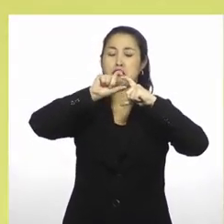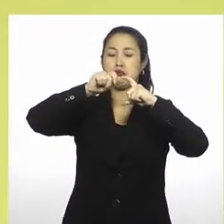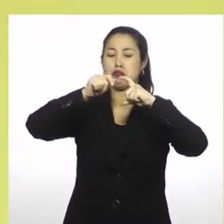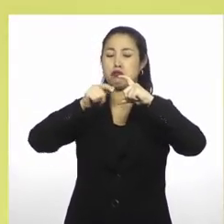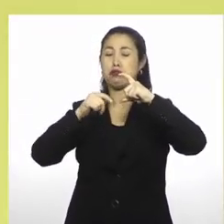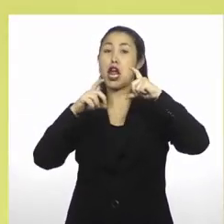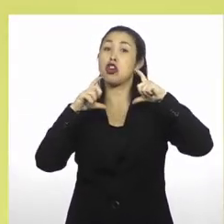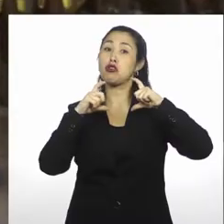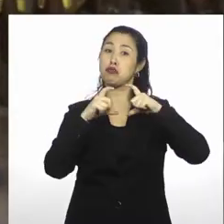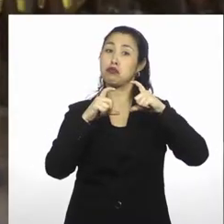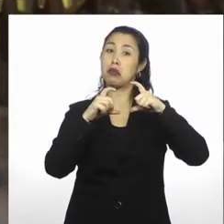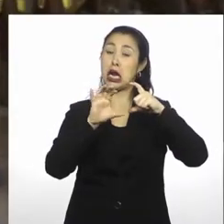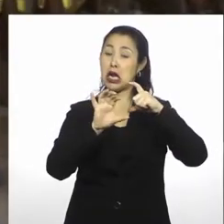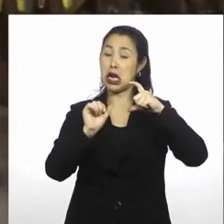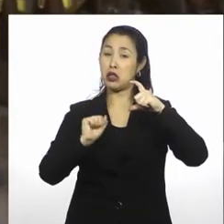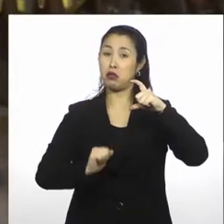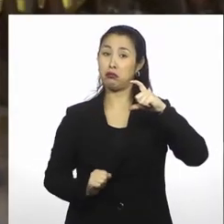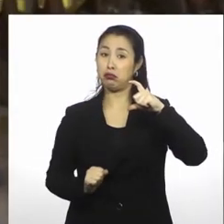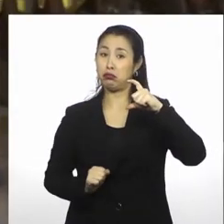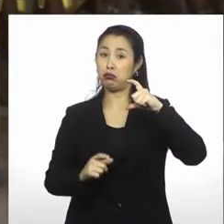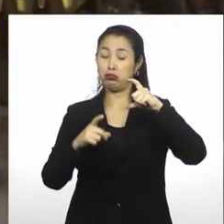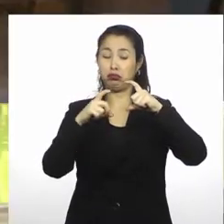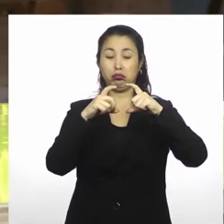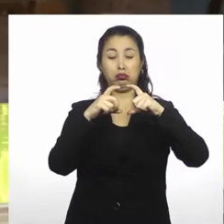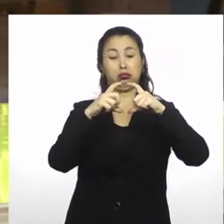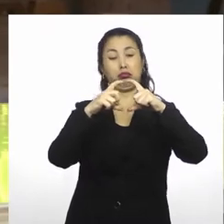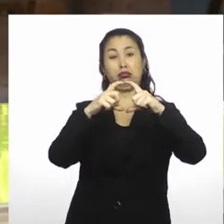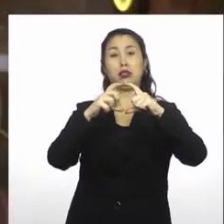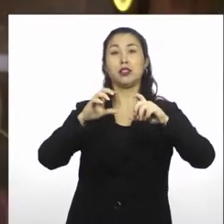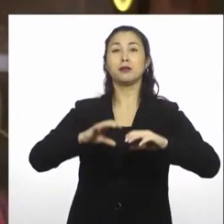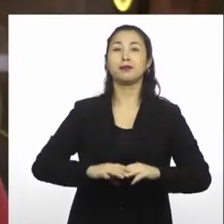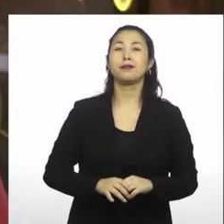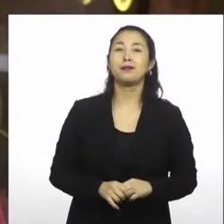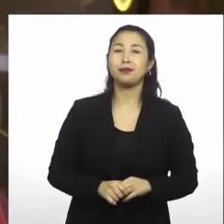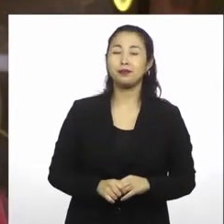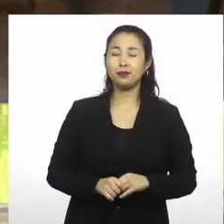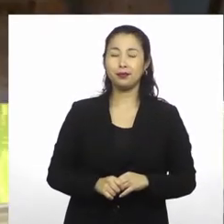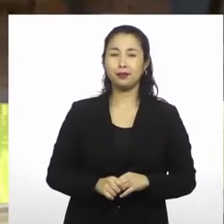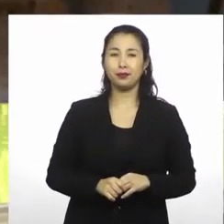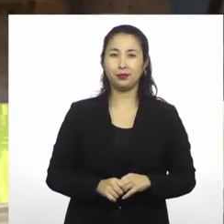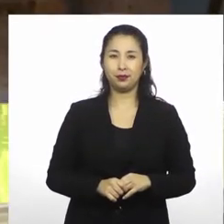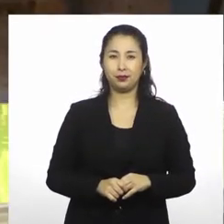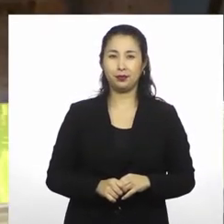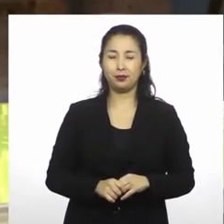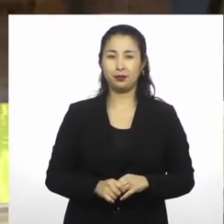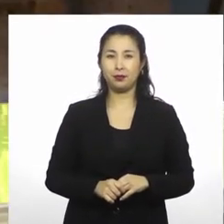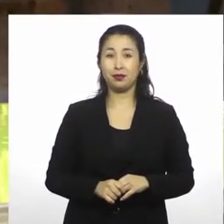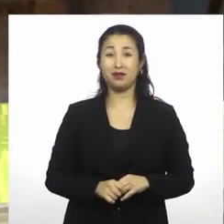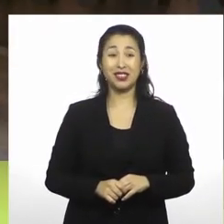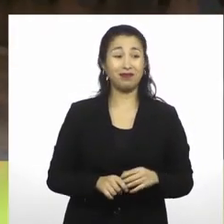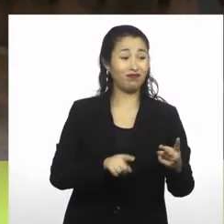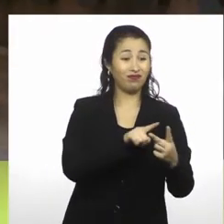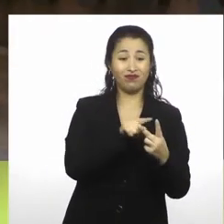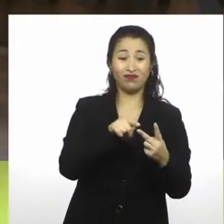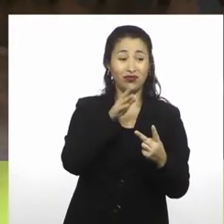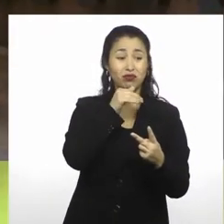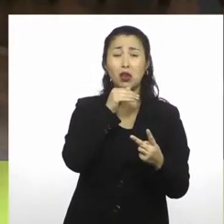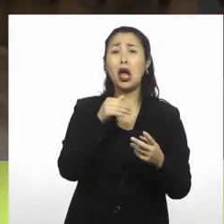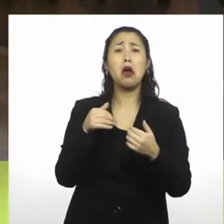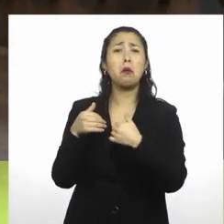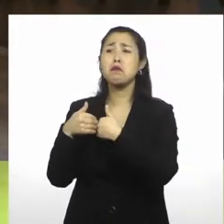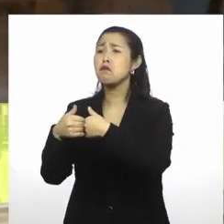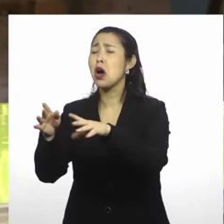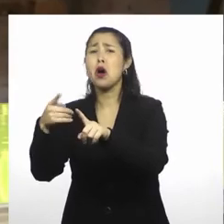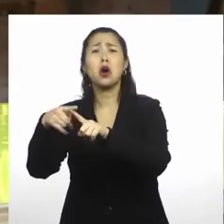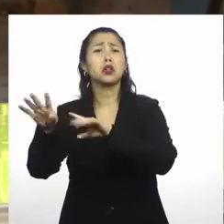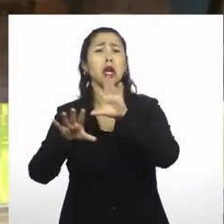hasta que les quede un anillo. Si no tienen ninguno de estos materiales, pueden utilizar lo que se